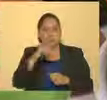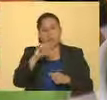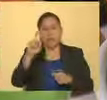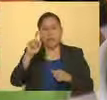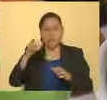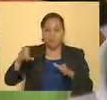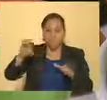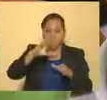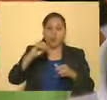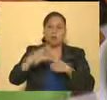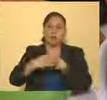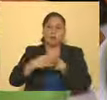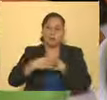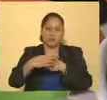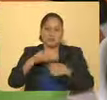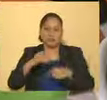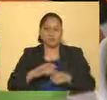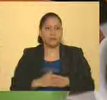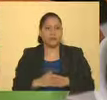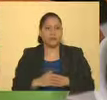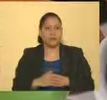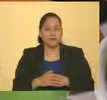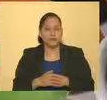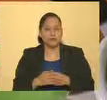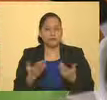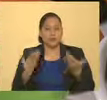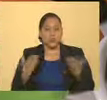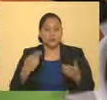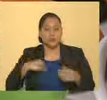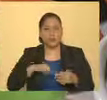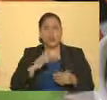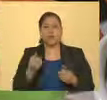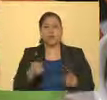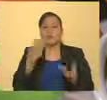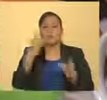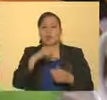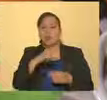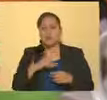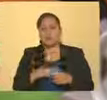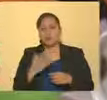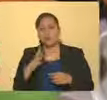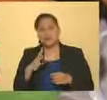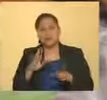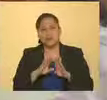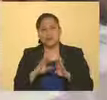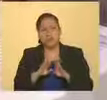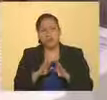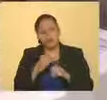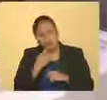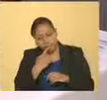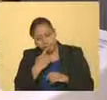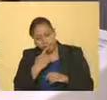Yo o consomé. Y bueno, vamos a hacer... ¿Cuánto le he hecho, Anacati? ¿Qué será? Como por...